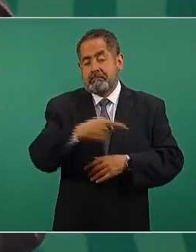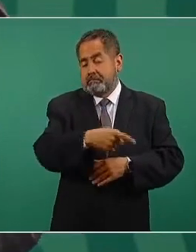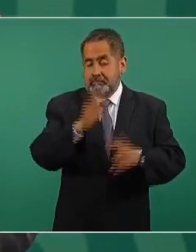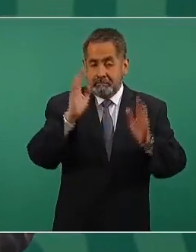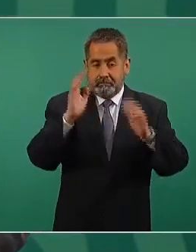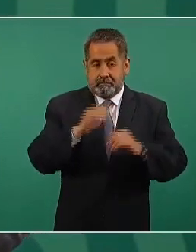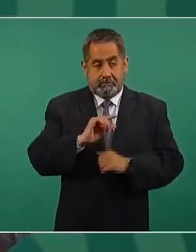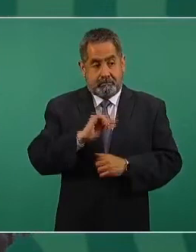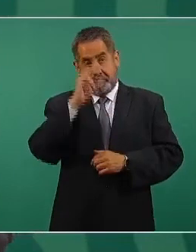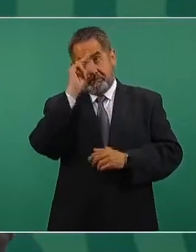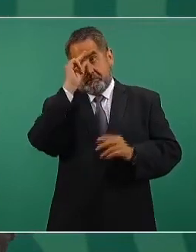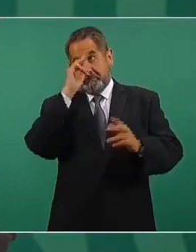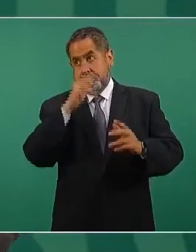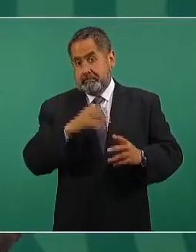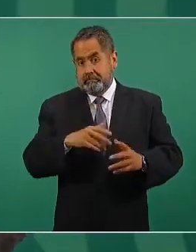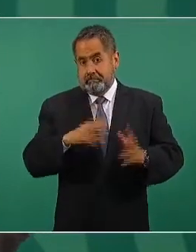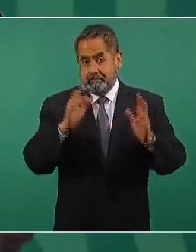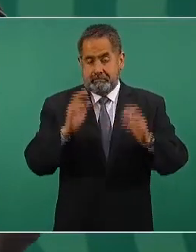la eminencia, ¿no?